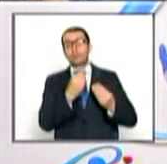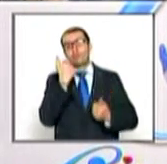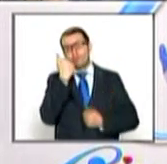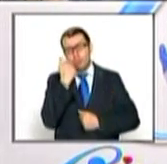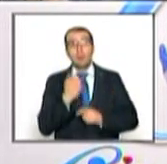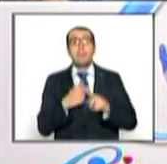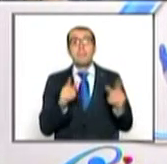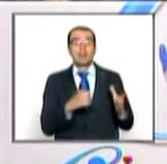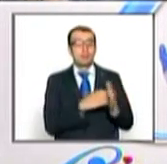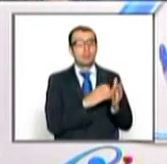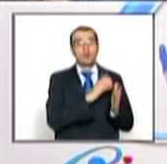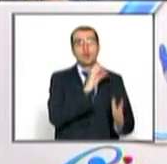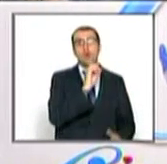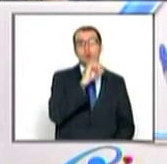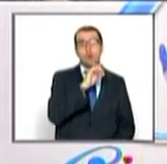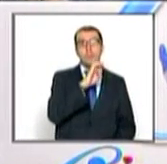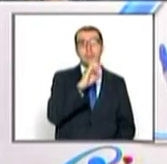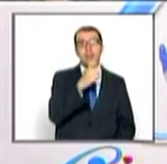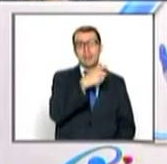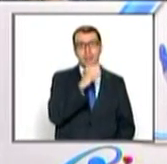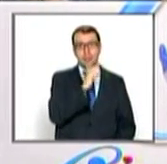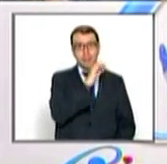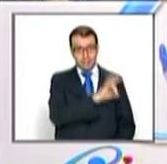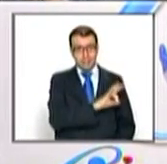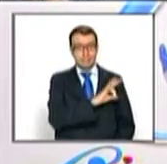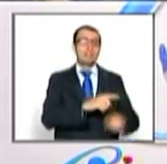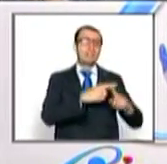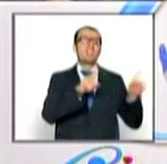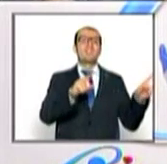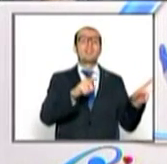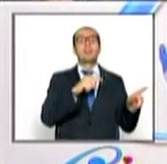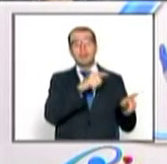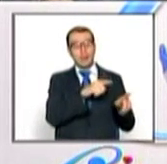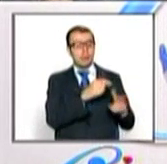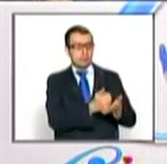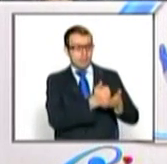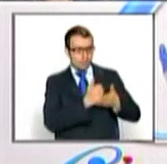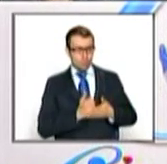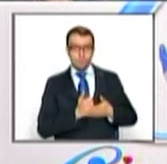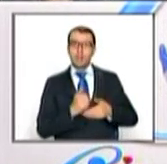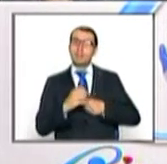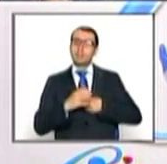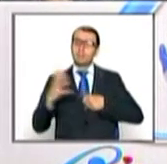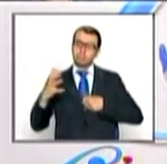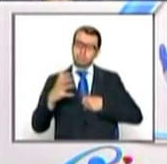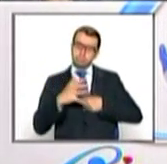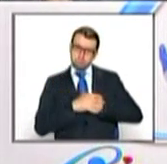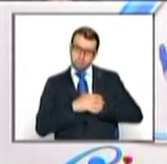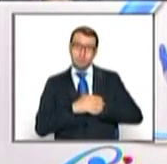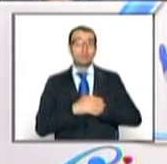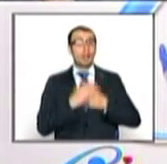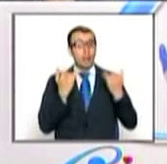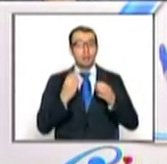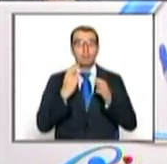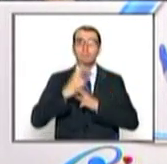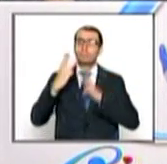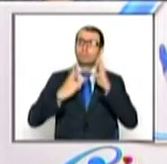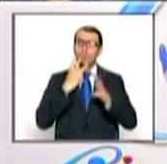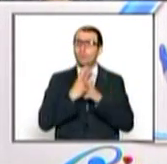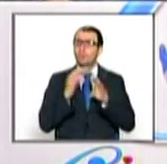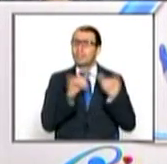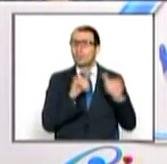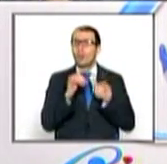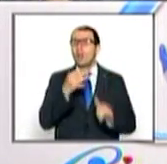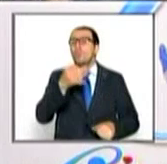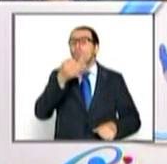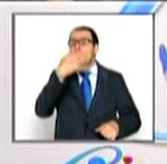3, que el omega 3 funciona todo lo contrario al omega 6, como un antiinflamatorio. De hecho, el omega 3 actualmente se considera a nivel mundial como un medicamento.